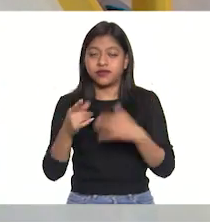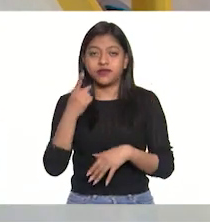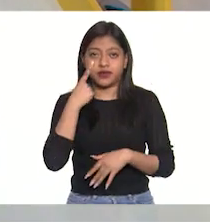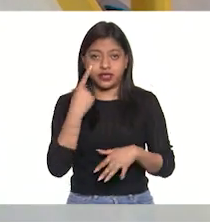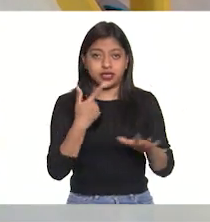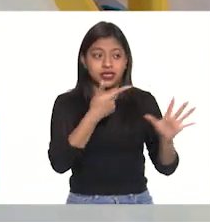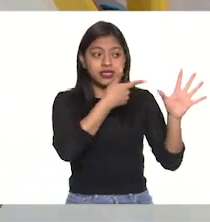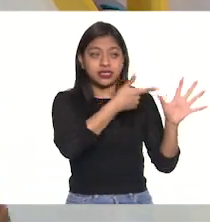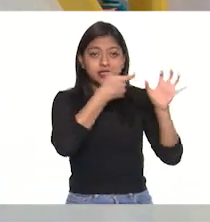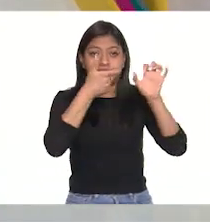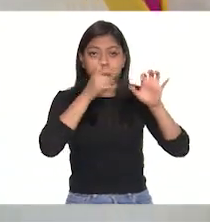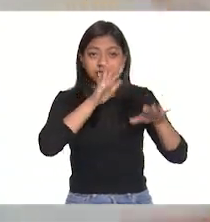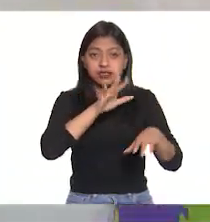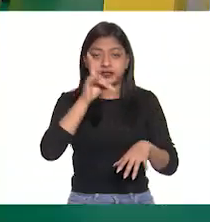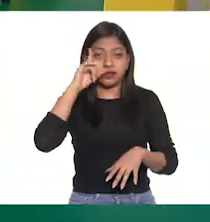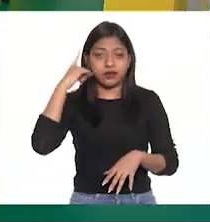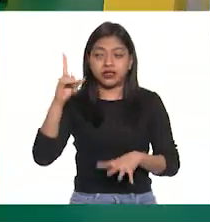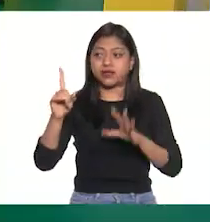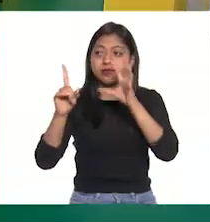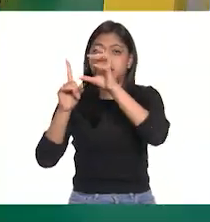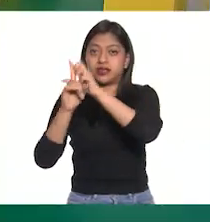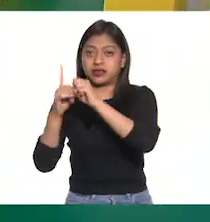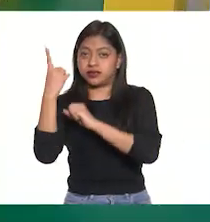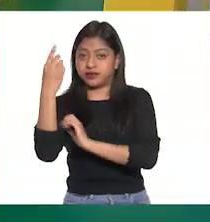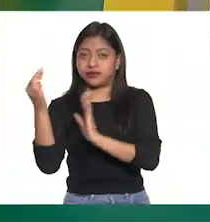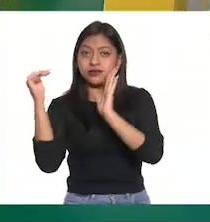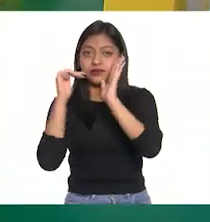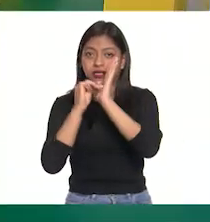1050? A ver, vamos a apoyarnos en nuestro tablero.